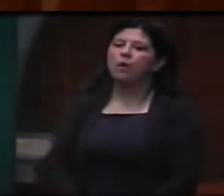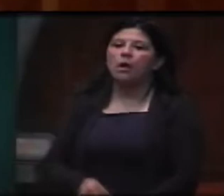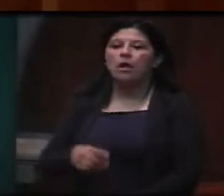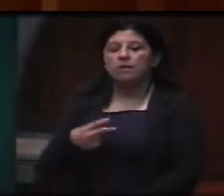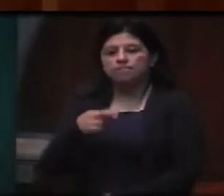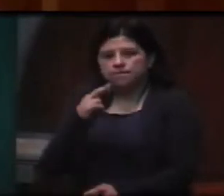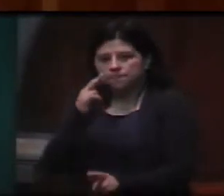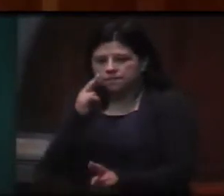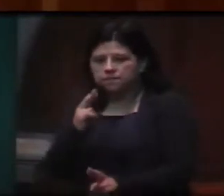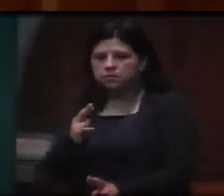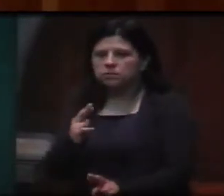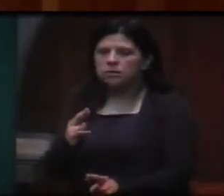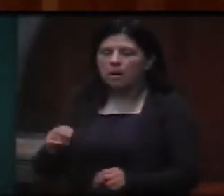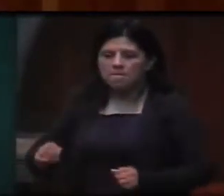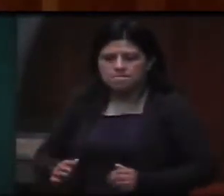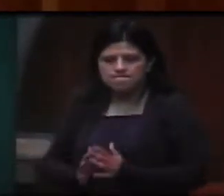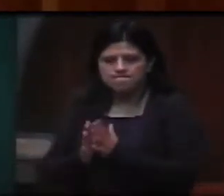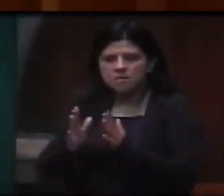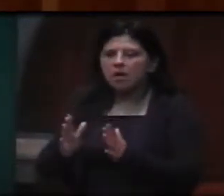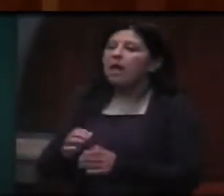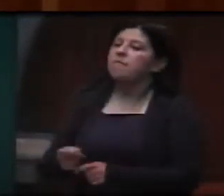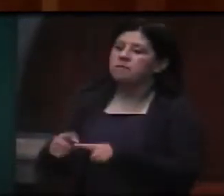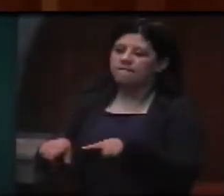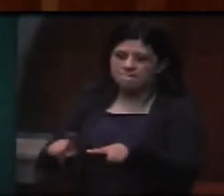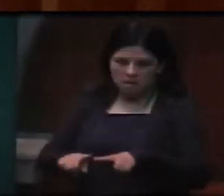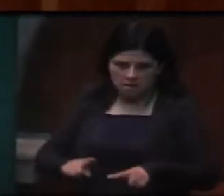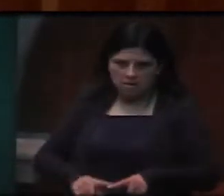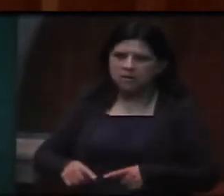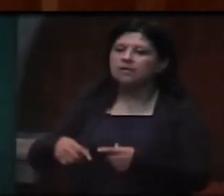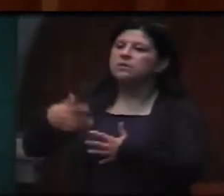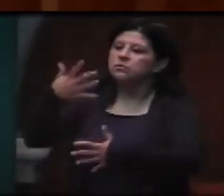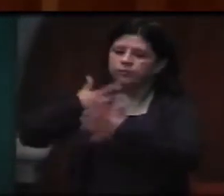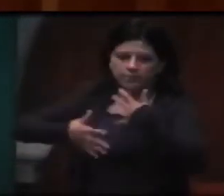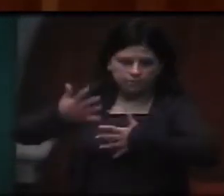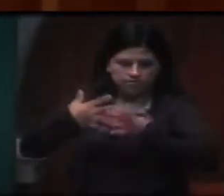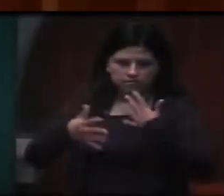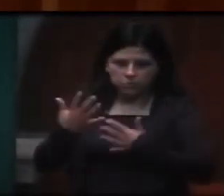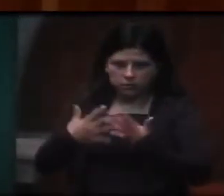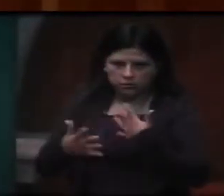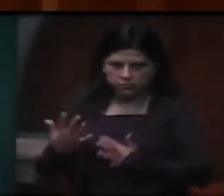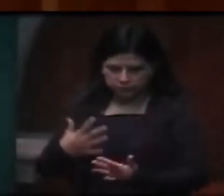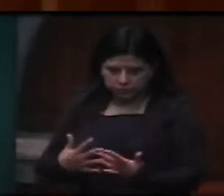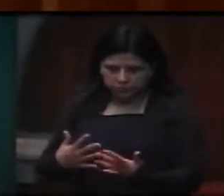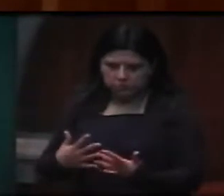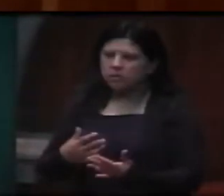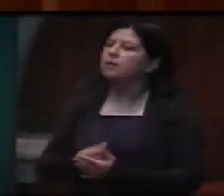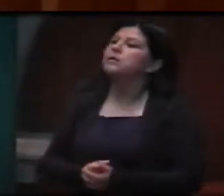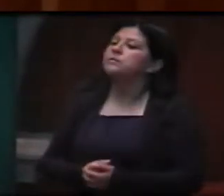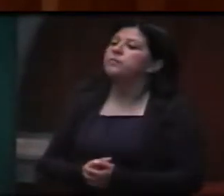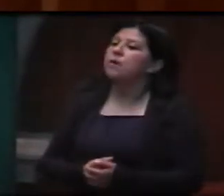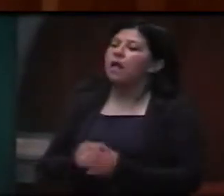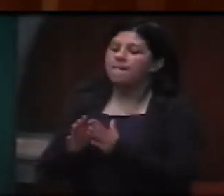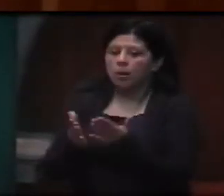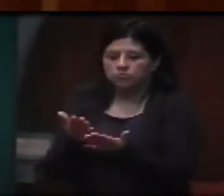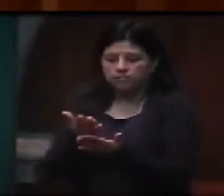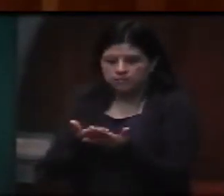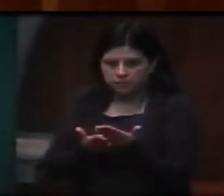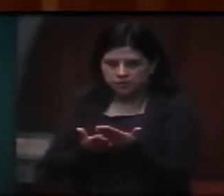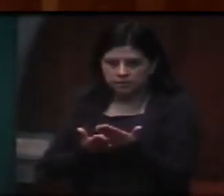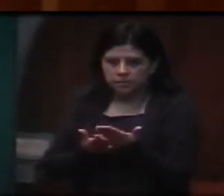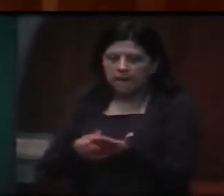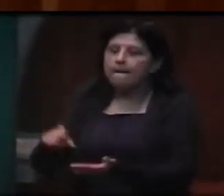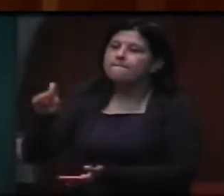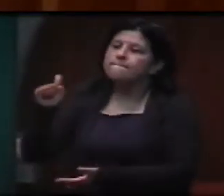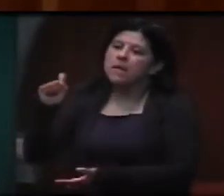Reconociendo y promoviendo la utilización de lenguas de señas. La Agenda 2030, en